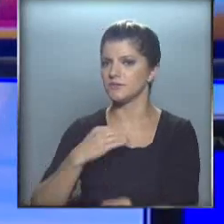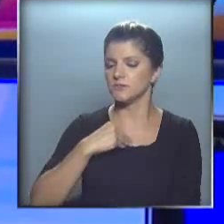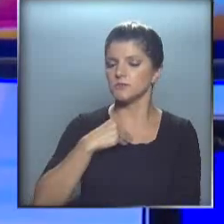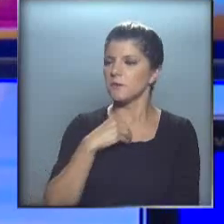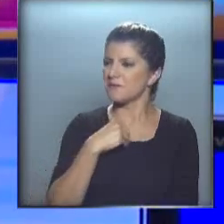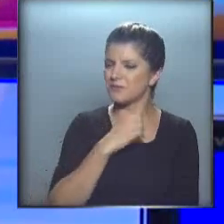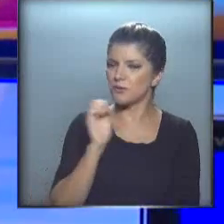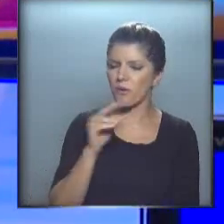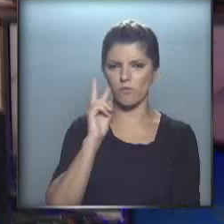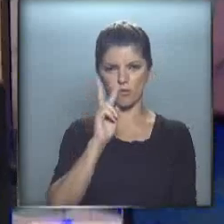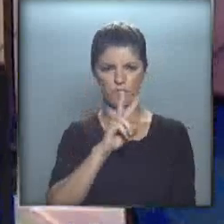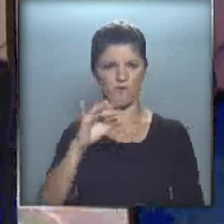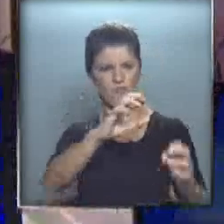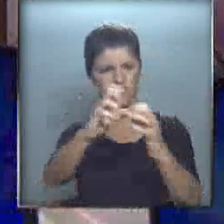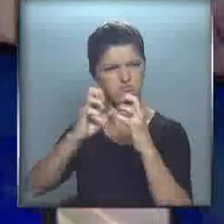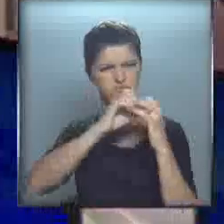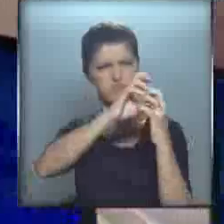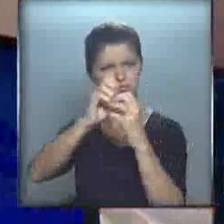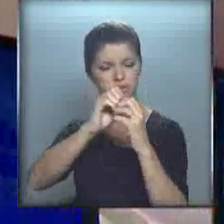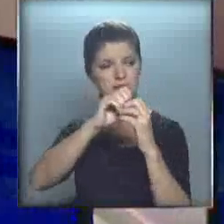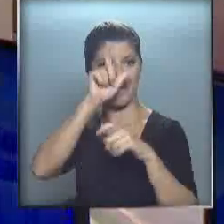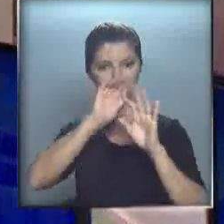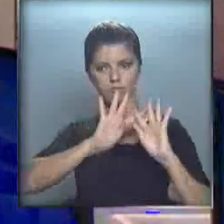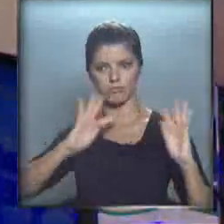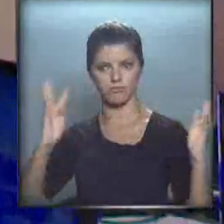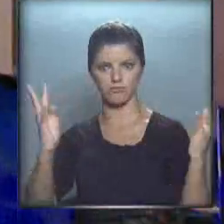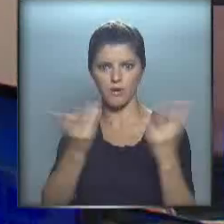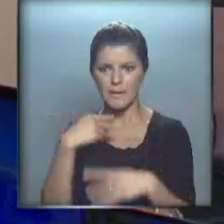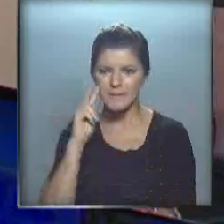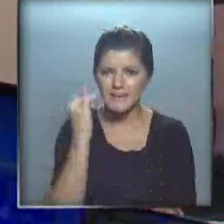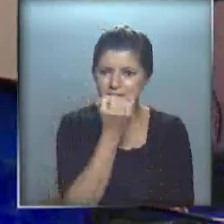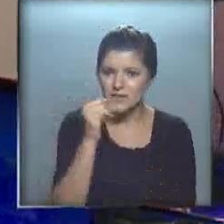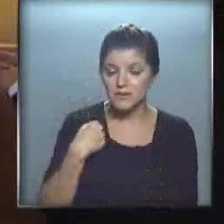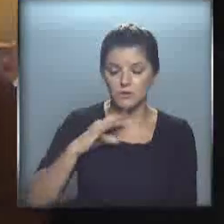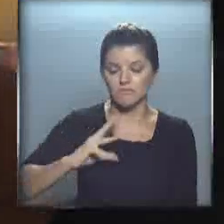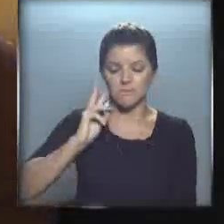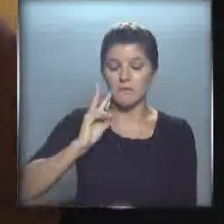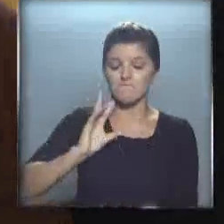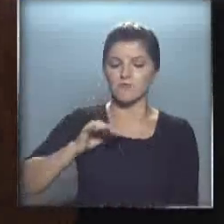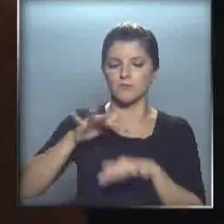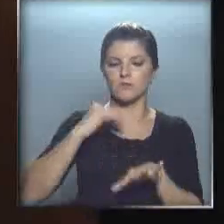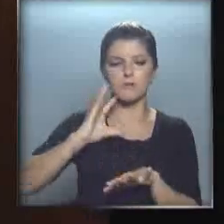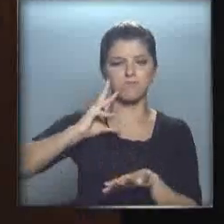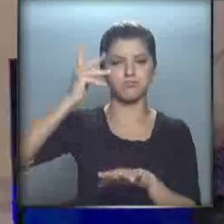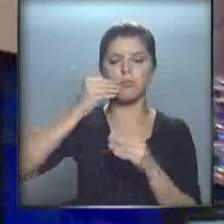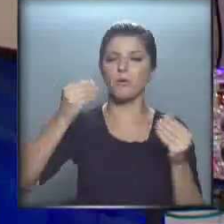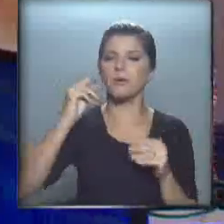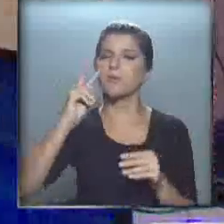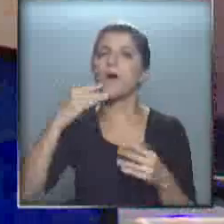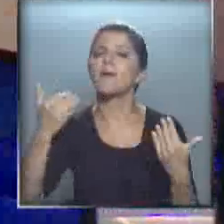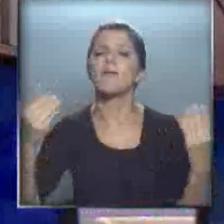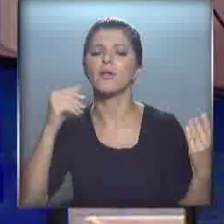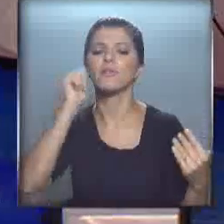veo que se arma una trifulca y alrededor hay gente mirando y filmando. Eso me pone muy mal, ¿no? Porque es como que estamos viendo a ver cuánto